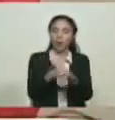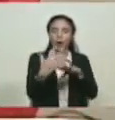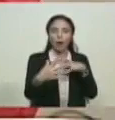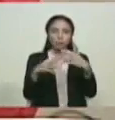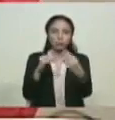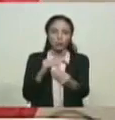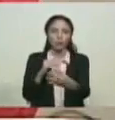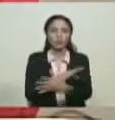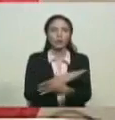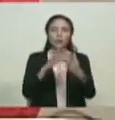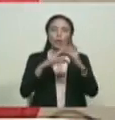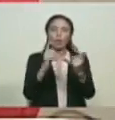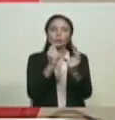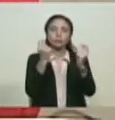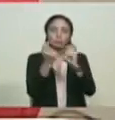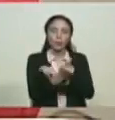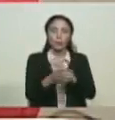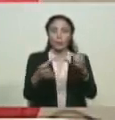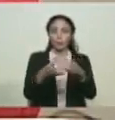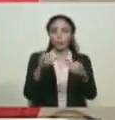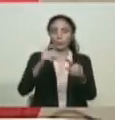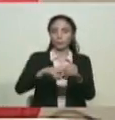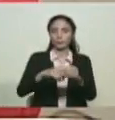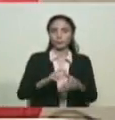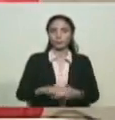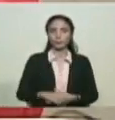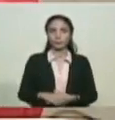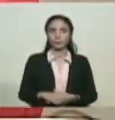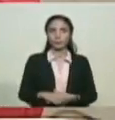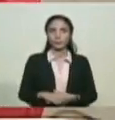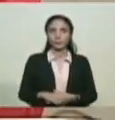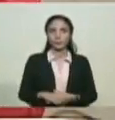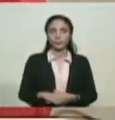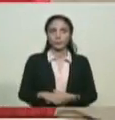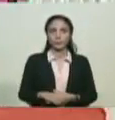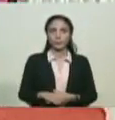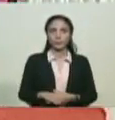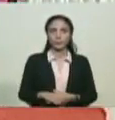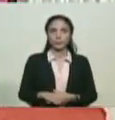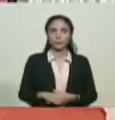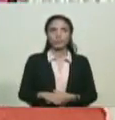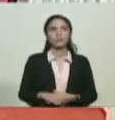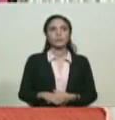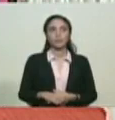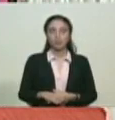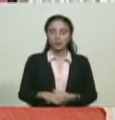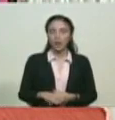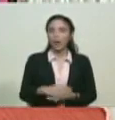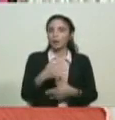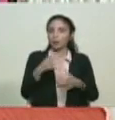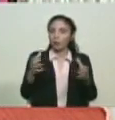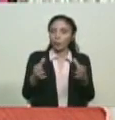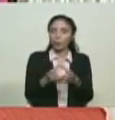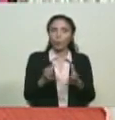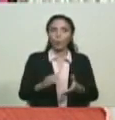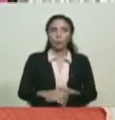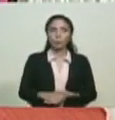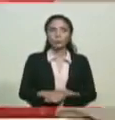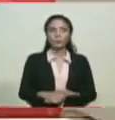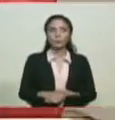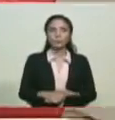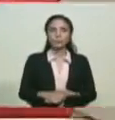esperanza y comprarnos activamente en lo que se refiere a que el partido ya no no sea